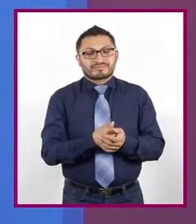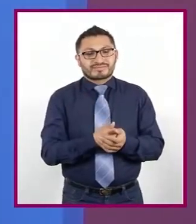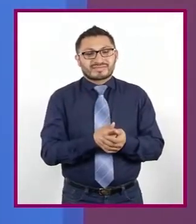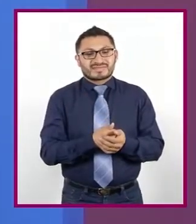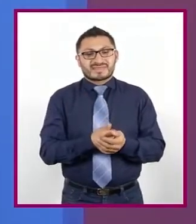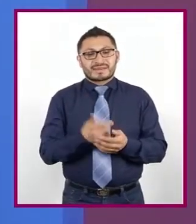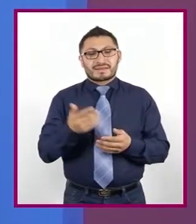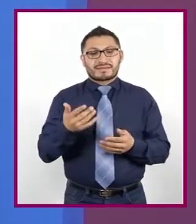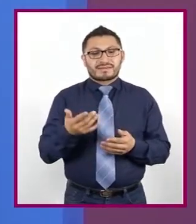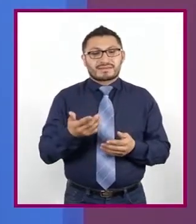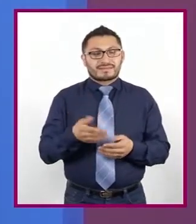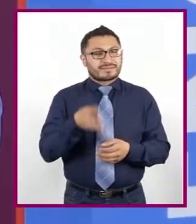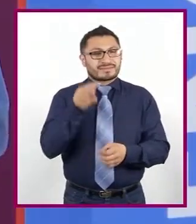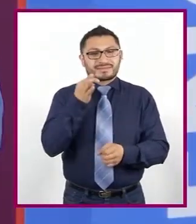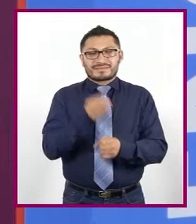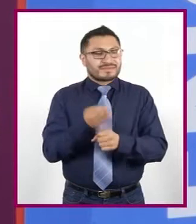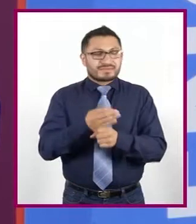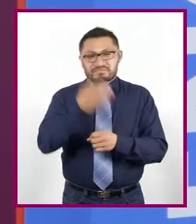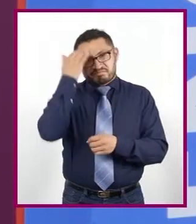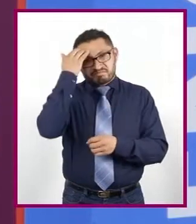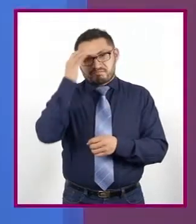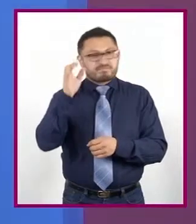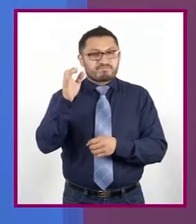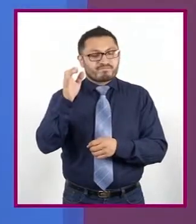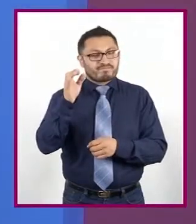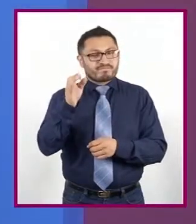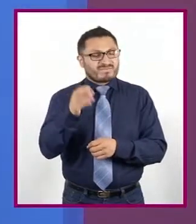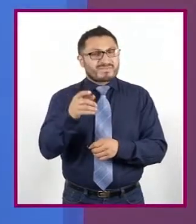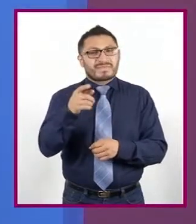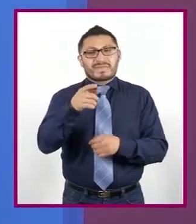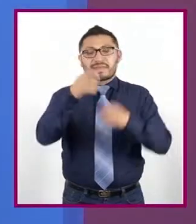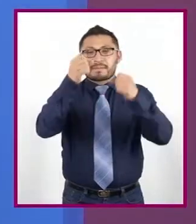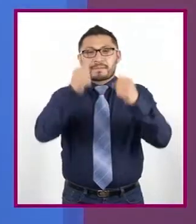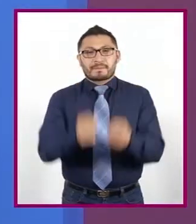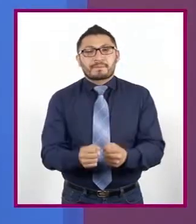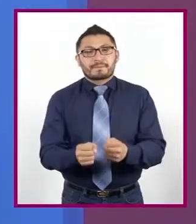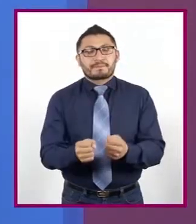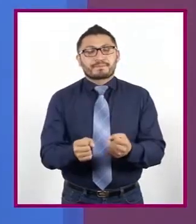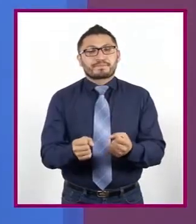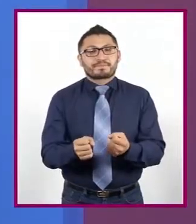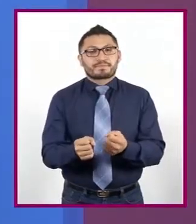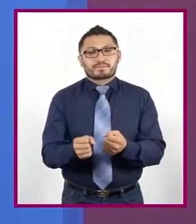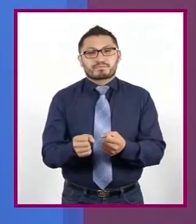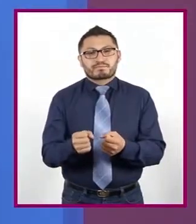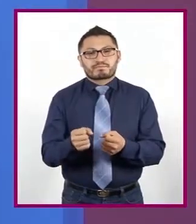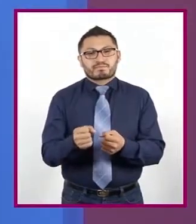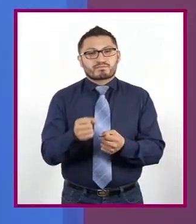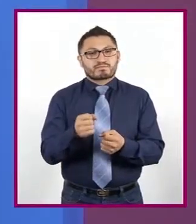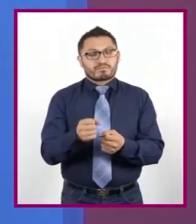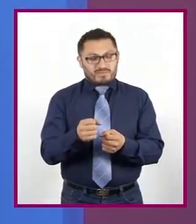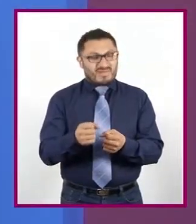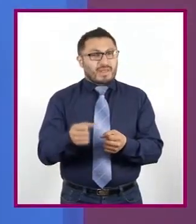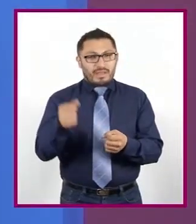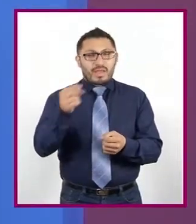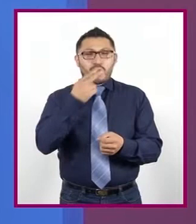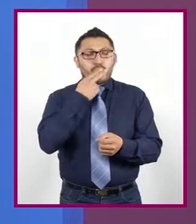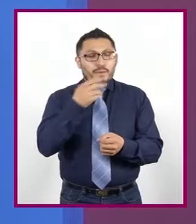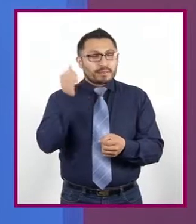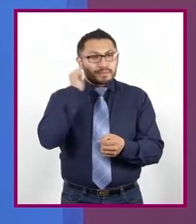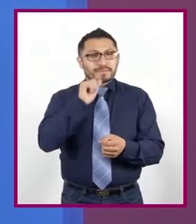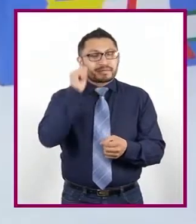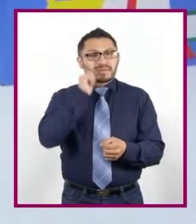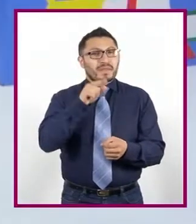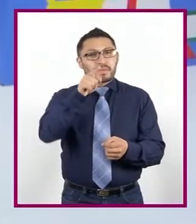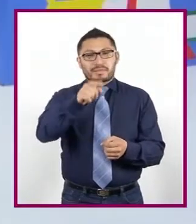que no manejan por ahora. Les aseguro que son más parte de nuestra vida cotidiana de lo